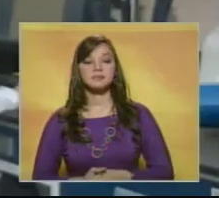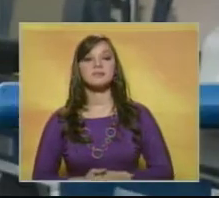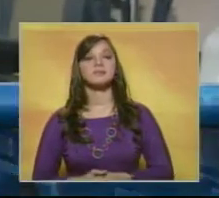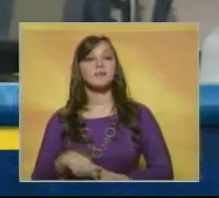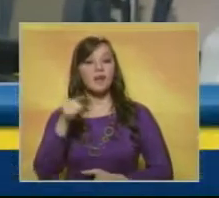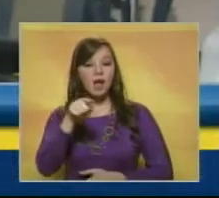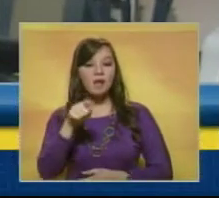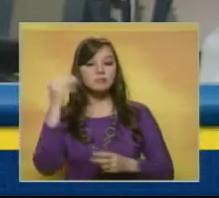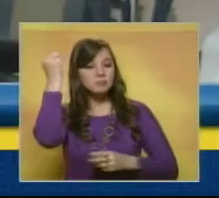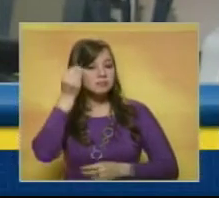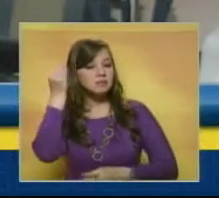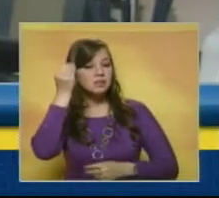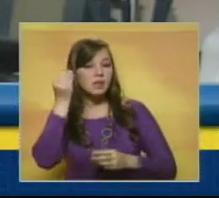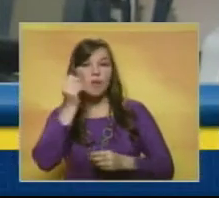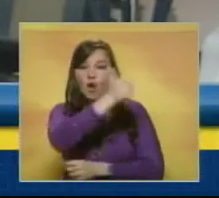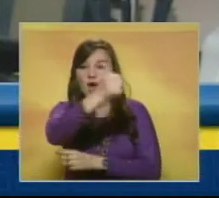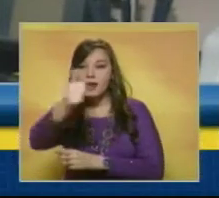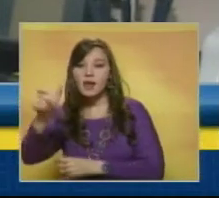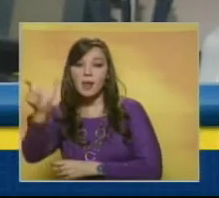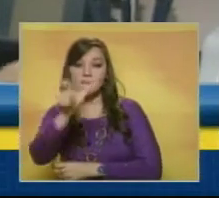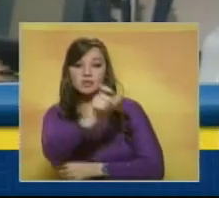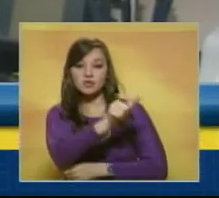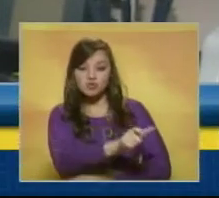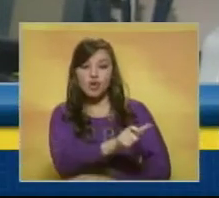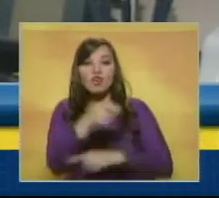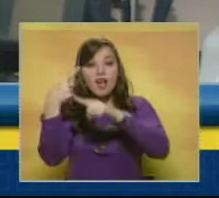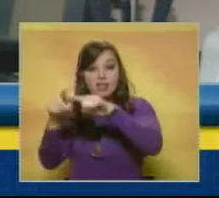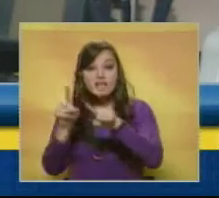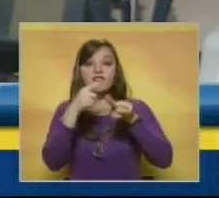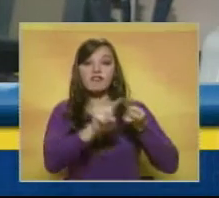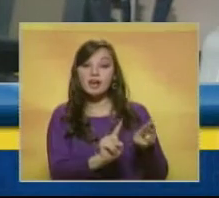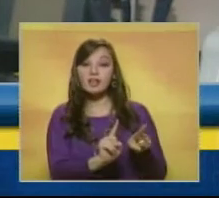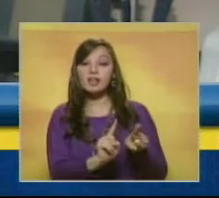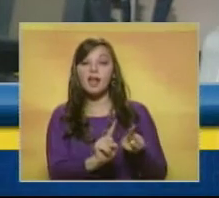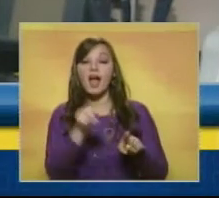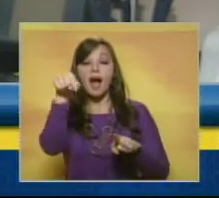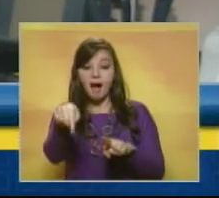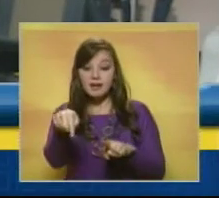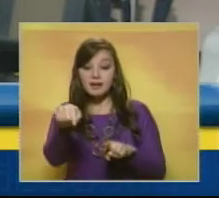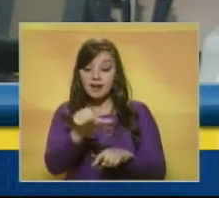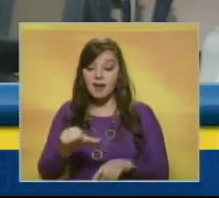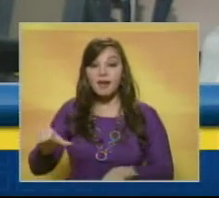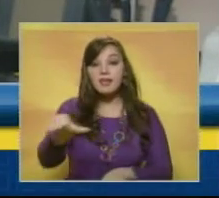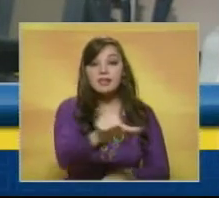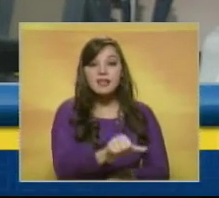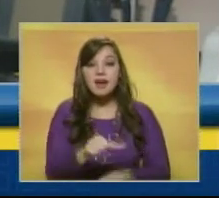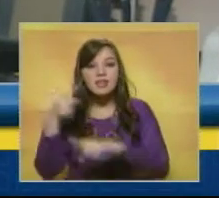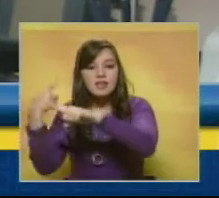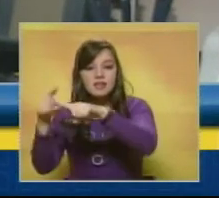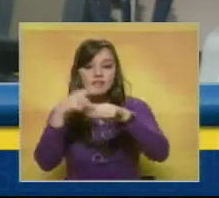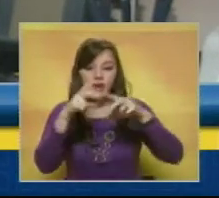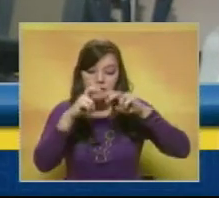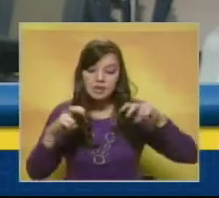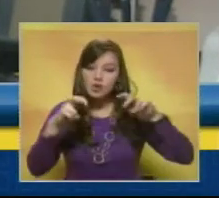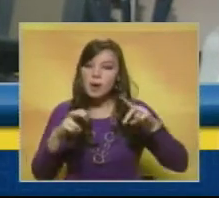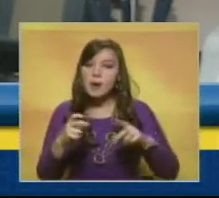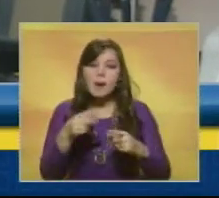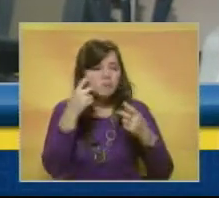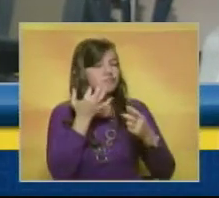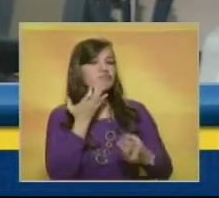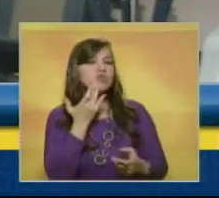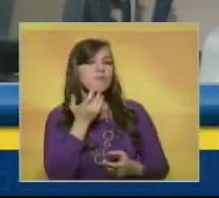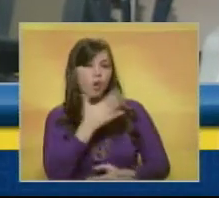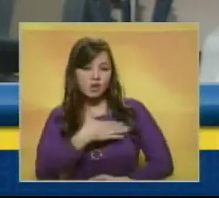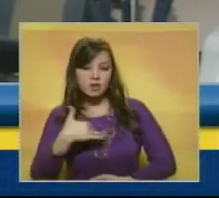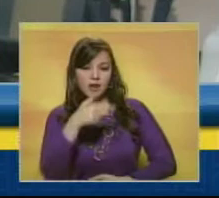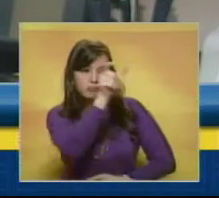Partiendo de la teoría de que cada ser humano por naturaleza es diferente, en esta área se realizan diversos estudios para investigar a una persona.